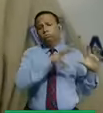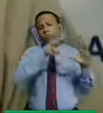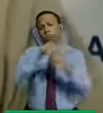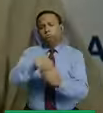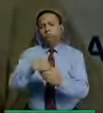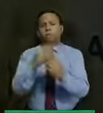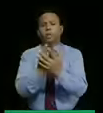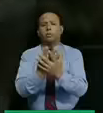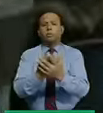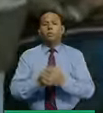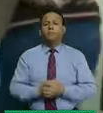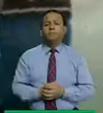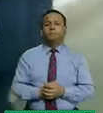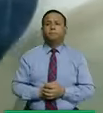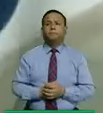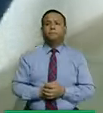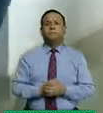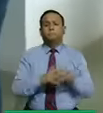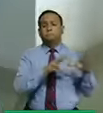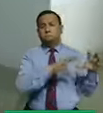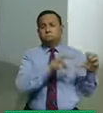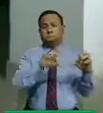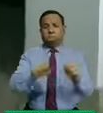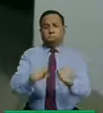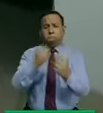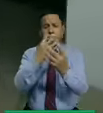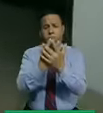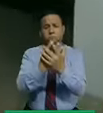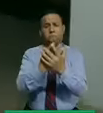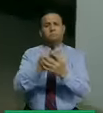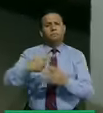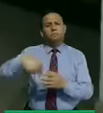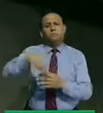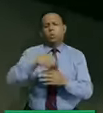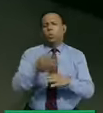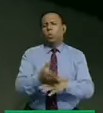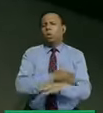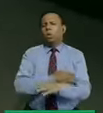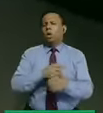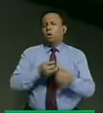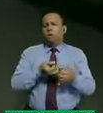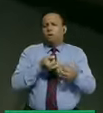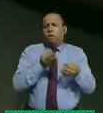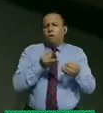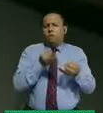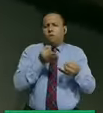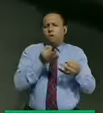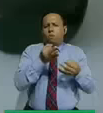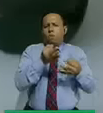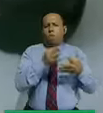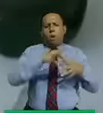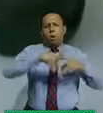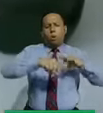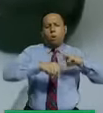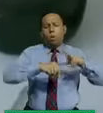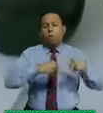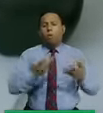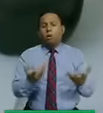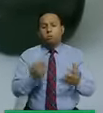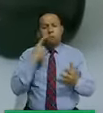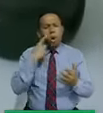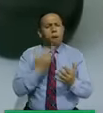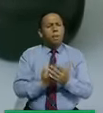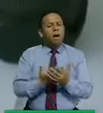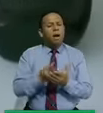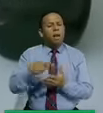aprehendidas dentro de este operativo. Los detenidos estarían inmersos en una serie de eventos bajo la modalidad de sacapintas. Entre las evidencias, un